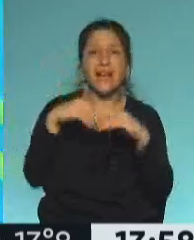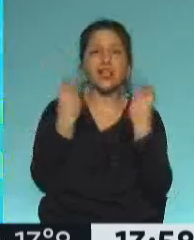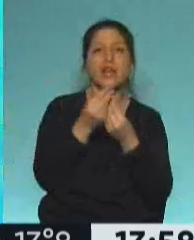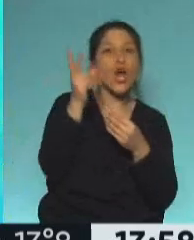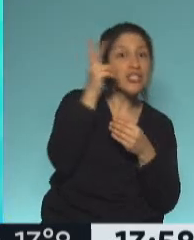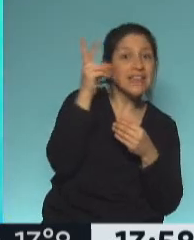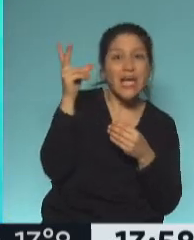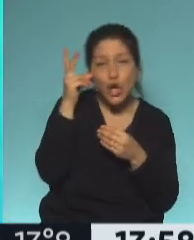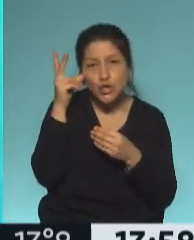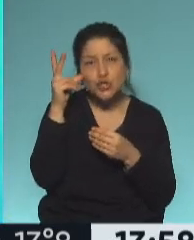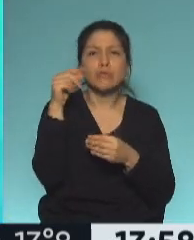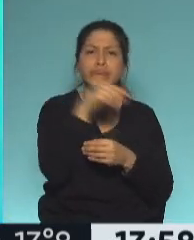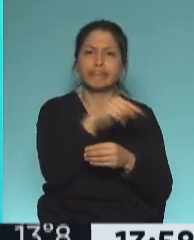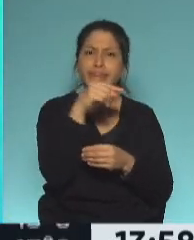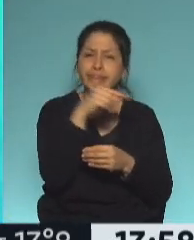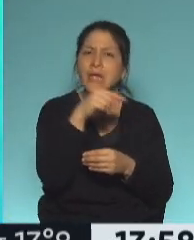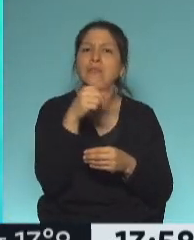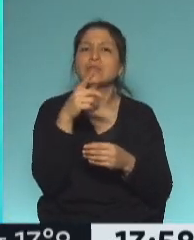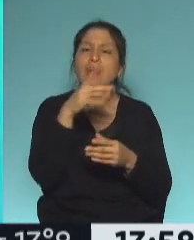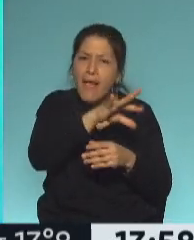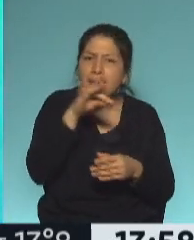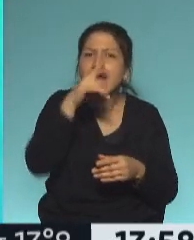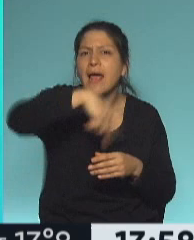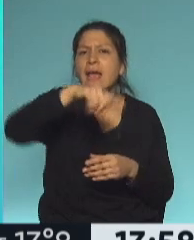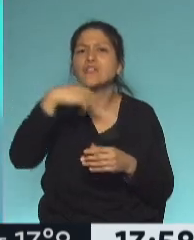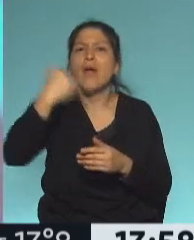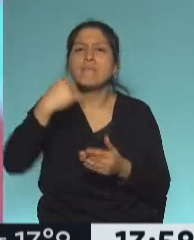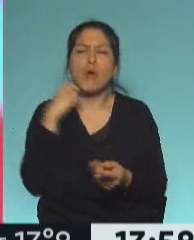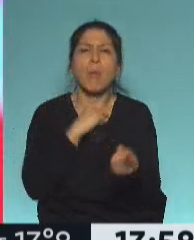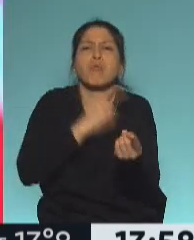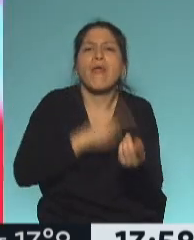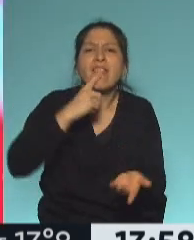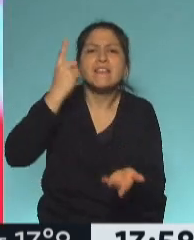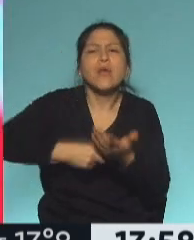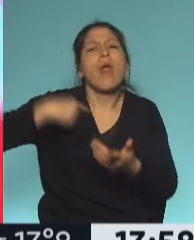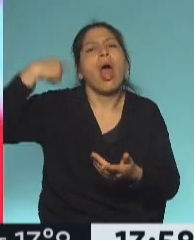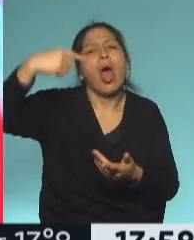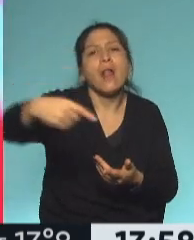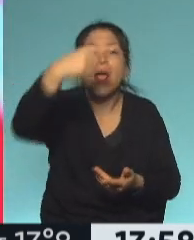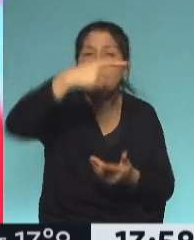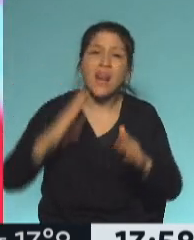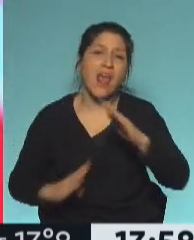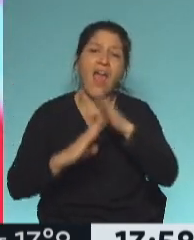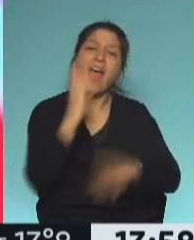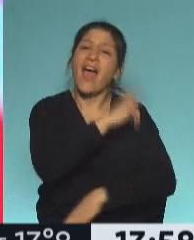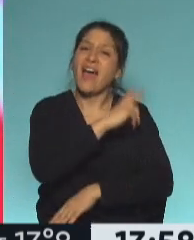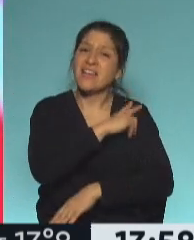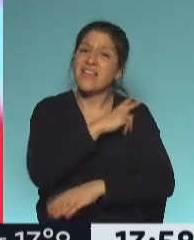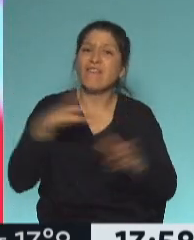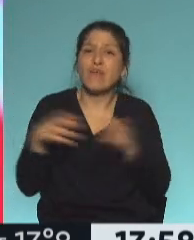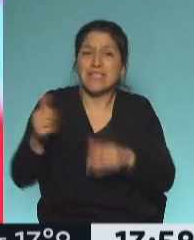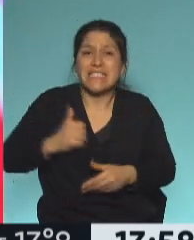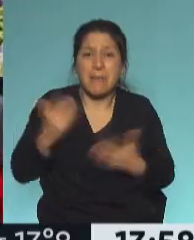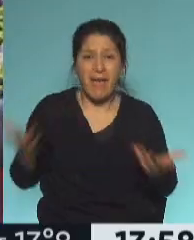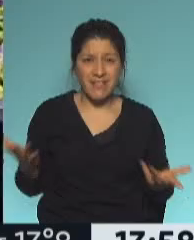88 clérigos y que tiene poder de veto y de decisión sobre una larga serie de cosas. Por ejemplo, es el jefe de las Fuerzas Armadas, el líder supremo, ¿no? Y en